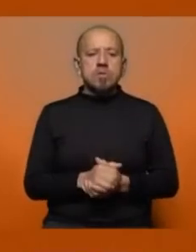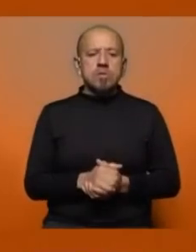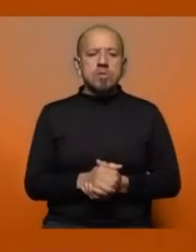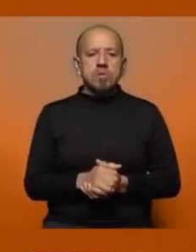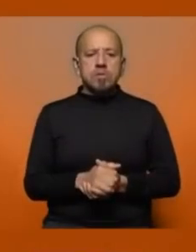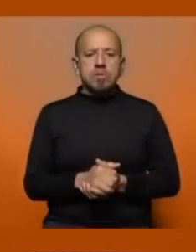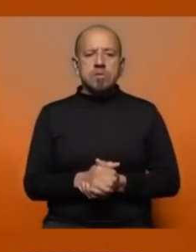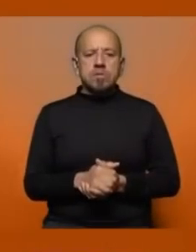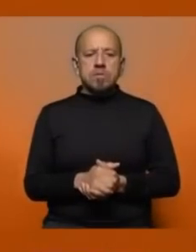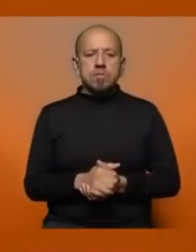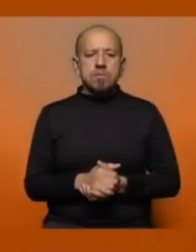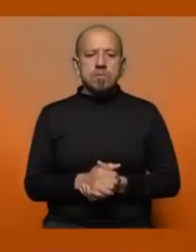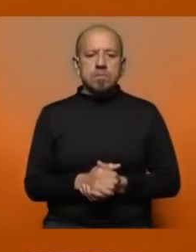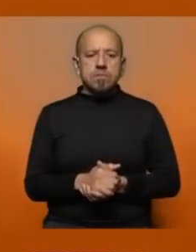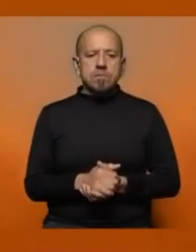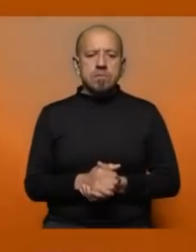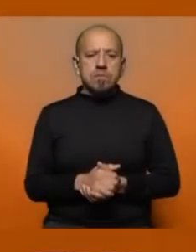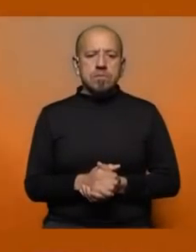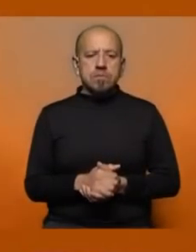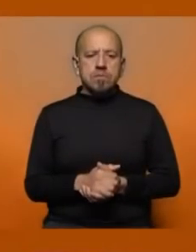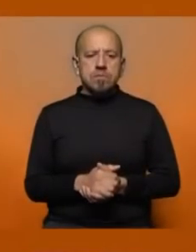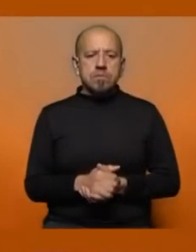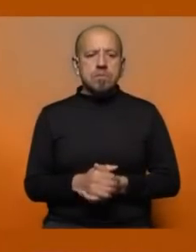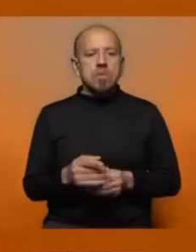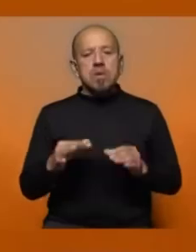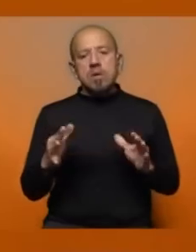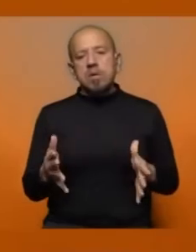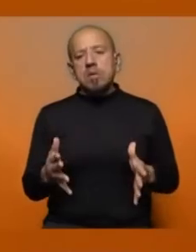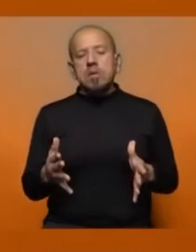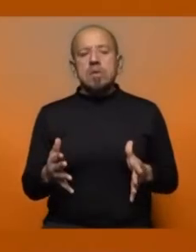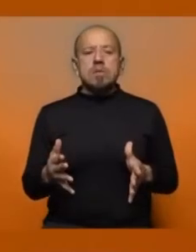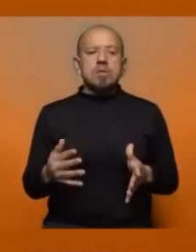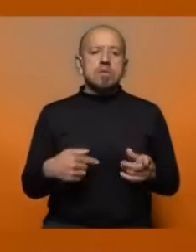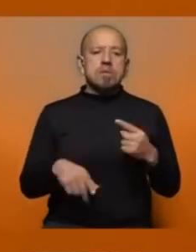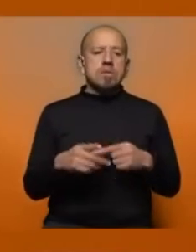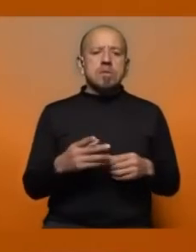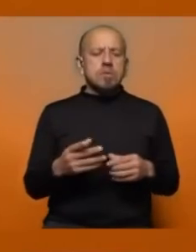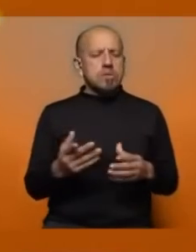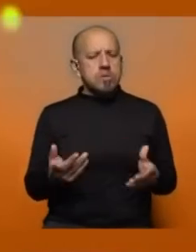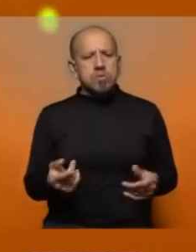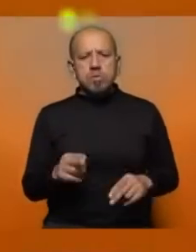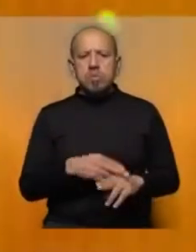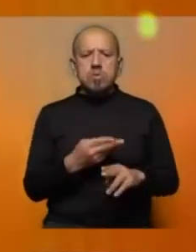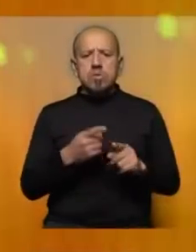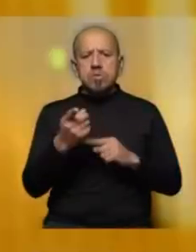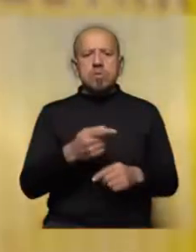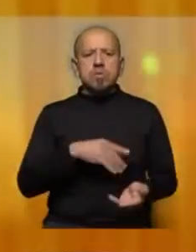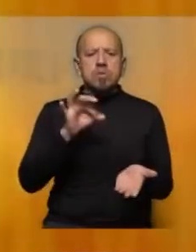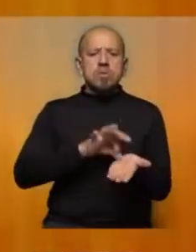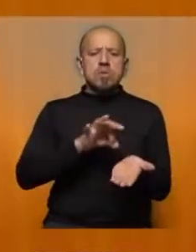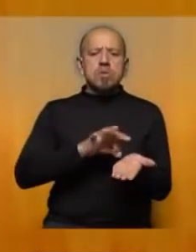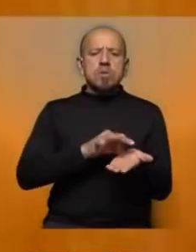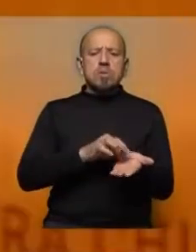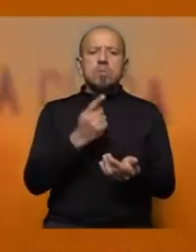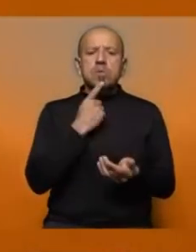y la lectura de que hago es de que es un nuevo acto de de ensañamiento de parte del sistema político con la